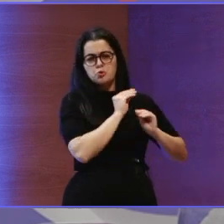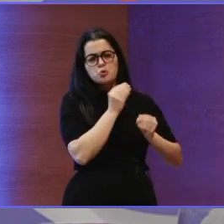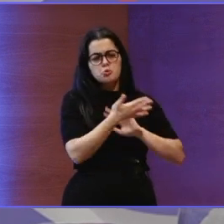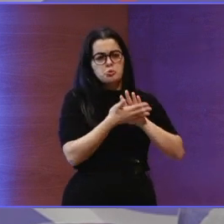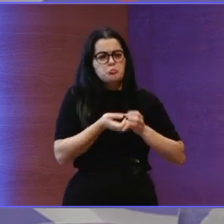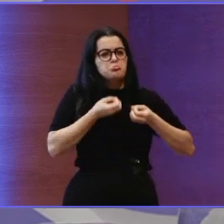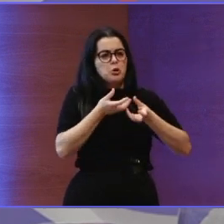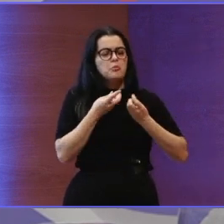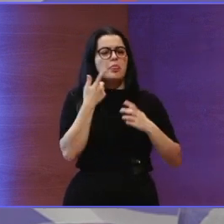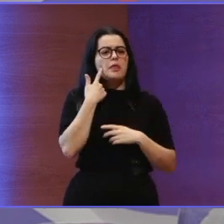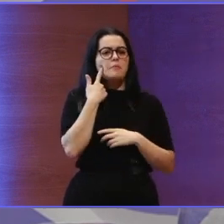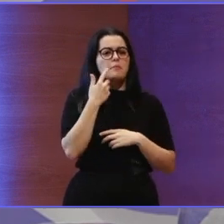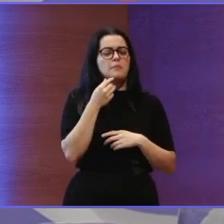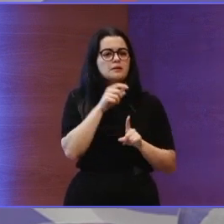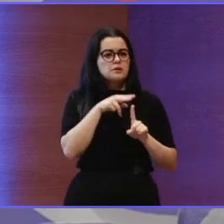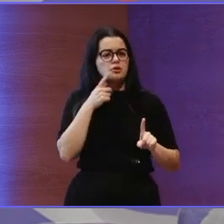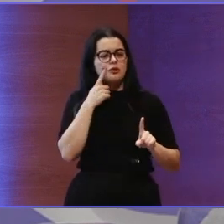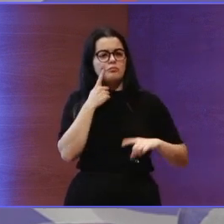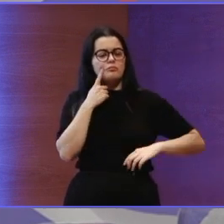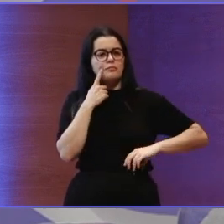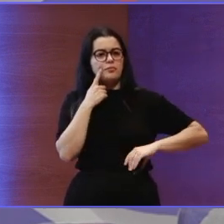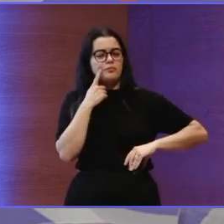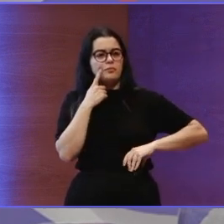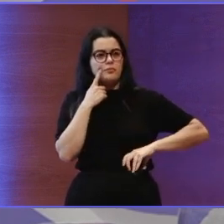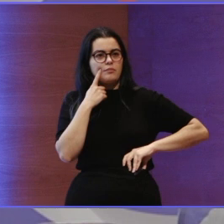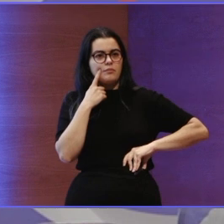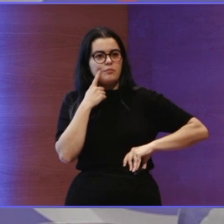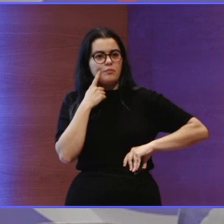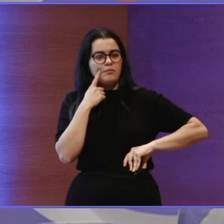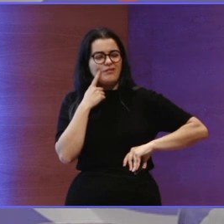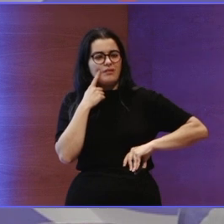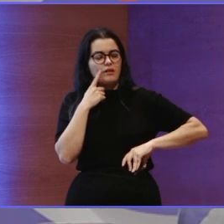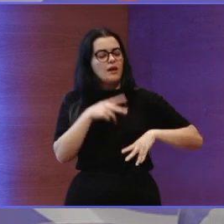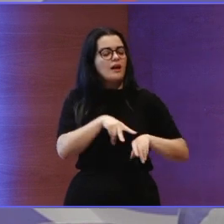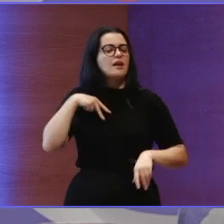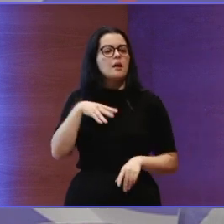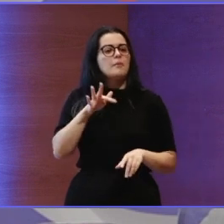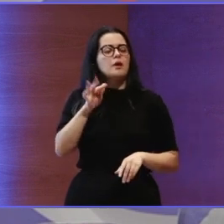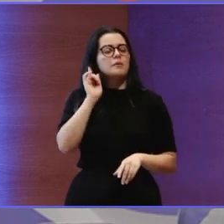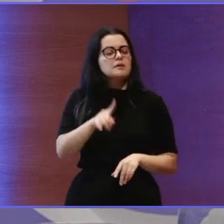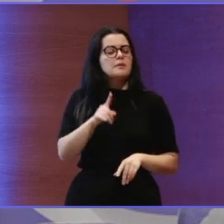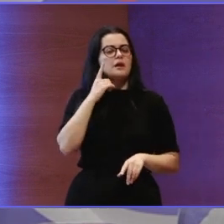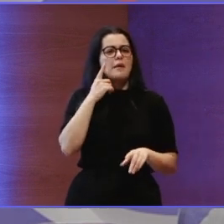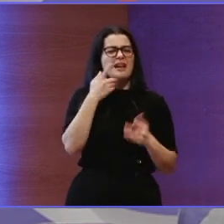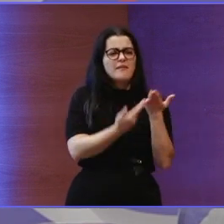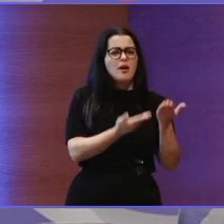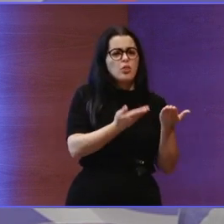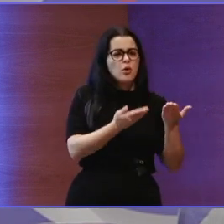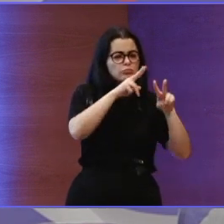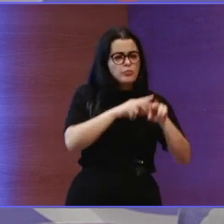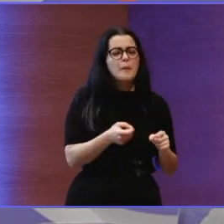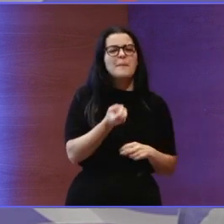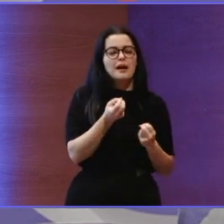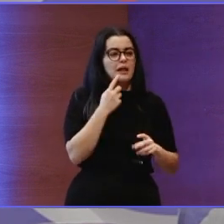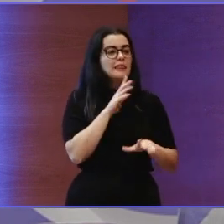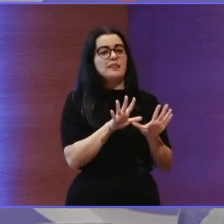impresión de Cómo ven La cuestión a nivel general pero sobre todo incidiendo en un elemento particular para qué la evaluación Qué necesidades tiene que cubrir la evaluación 10 minutos cada uno de